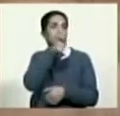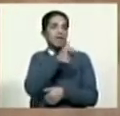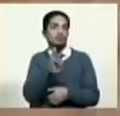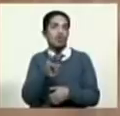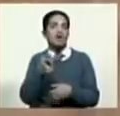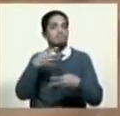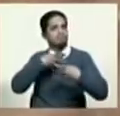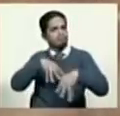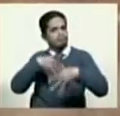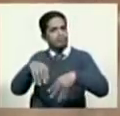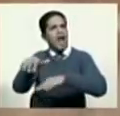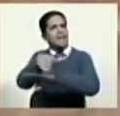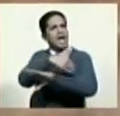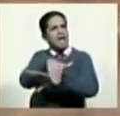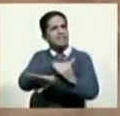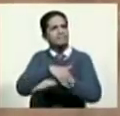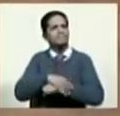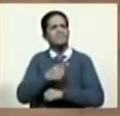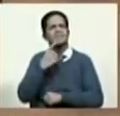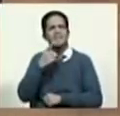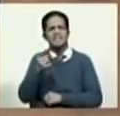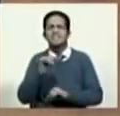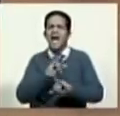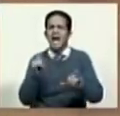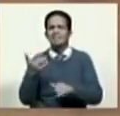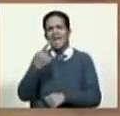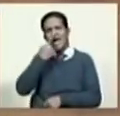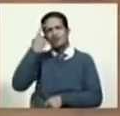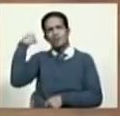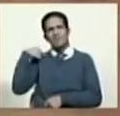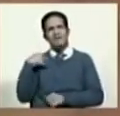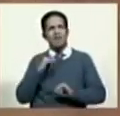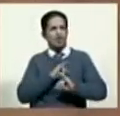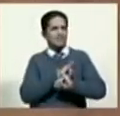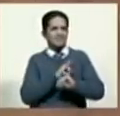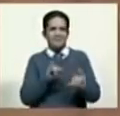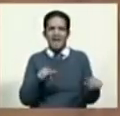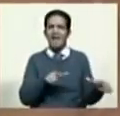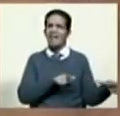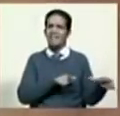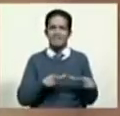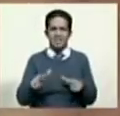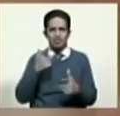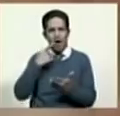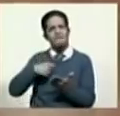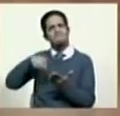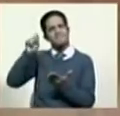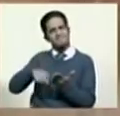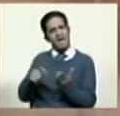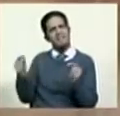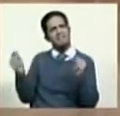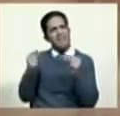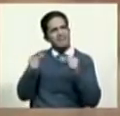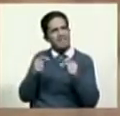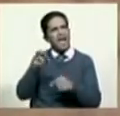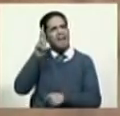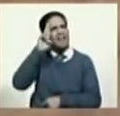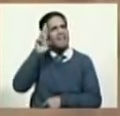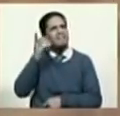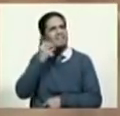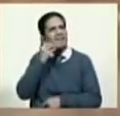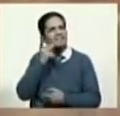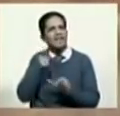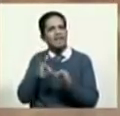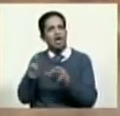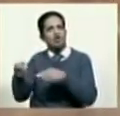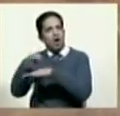jefe de Estado venezolano que cuando ya estaba listo el año pasado todo para firmar la mesa de diálogo en República Dominicana entre el gobierno y la